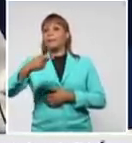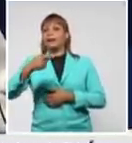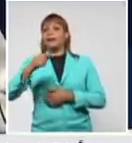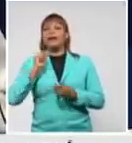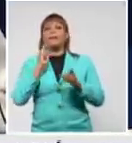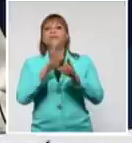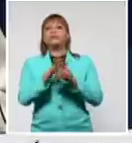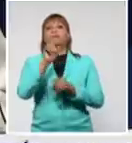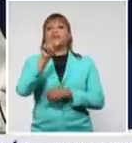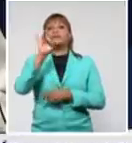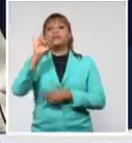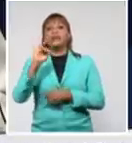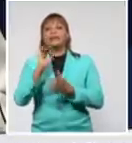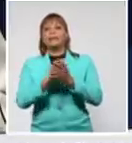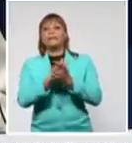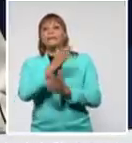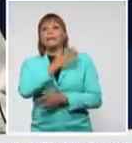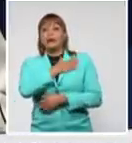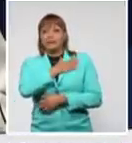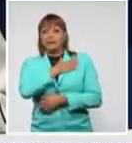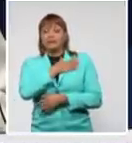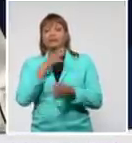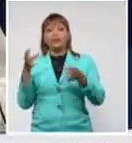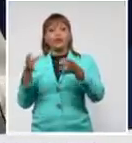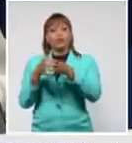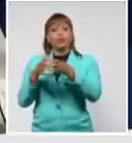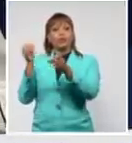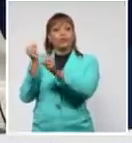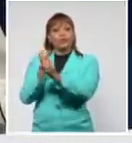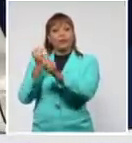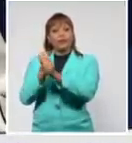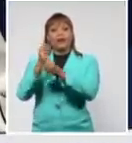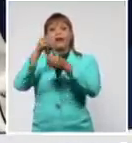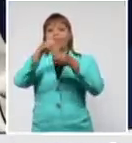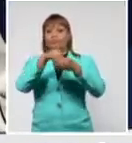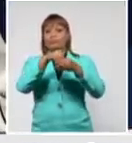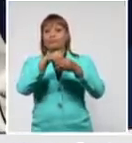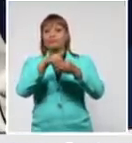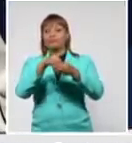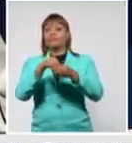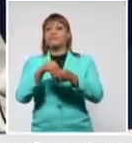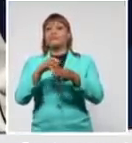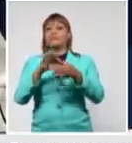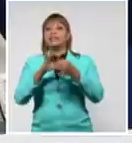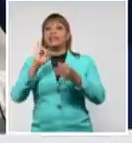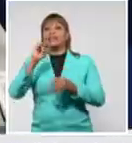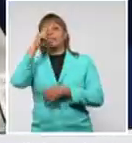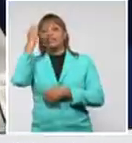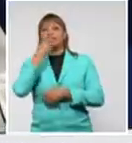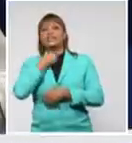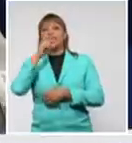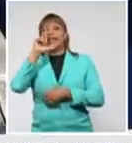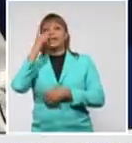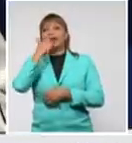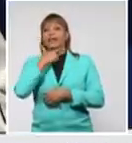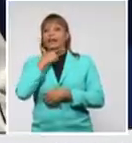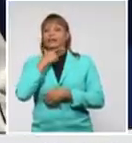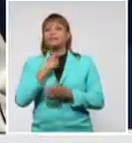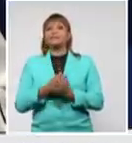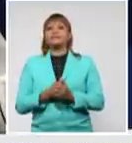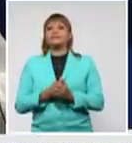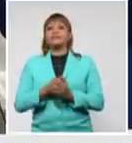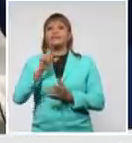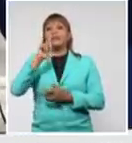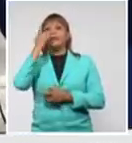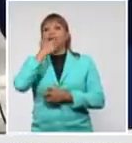de marzo, este equipo que está aquí, Isela en muchas ocasiones, Lázaro Manuel